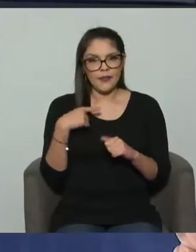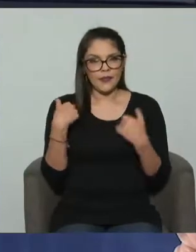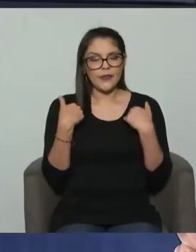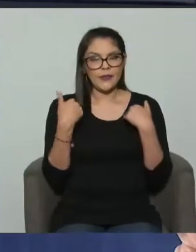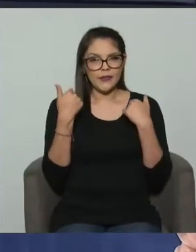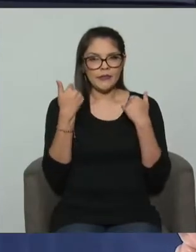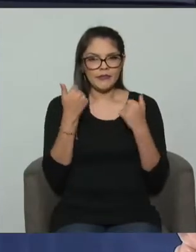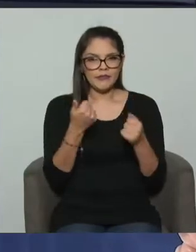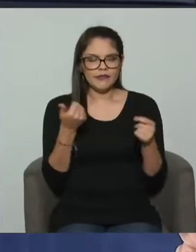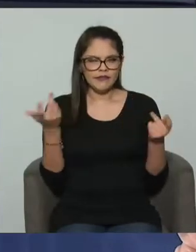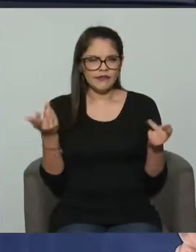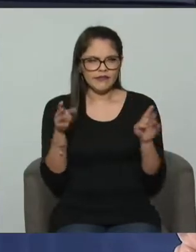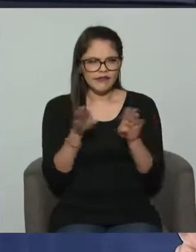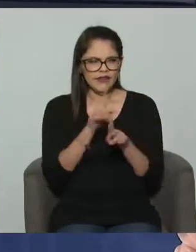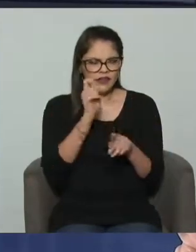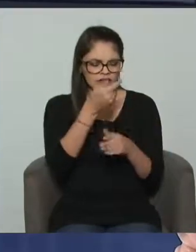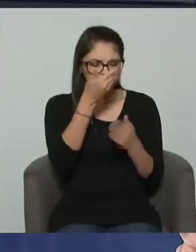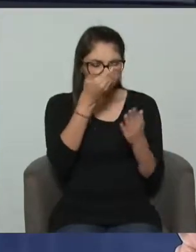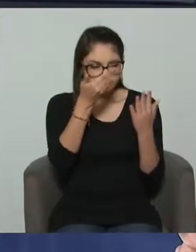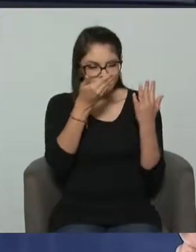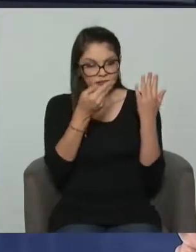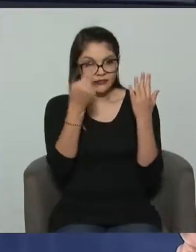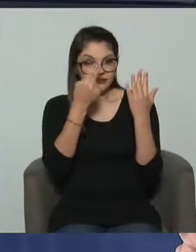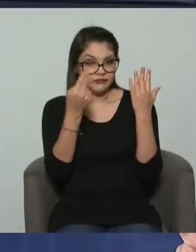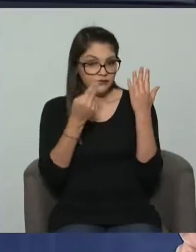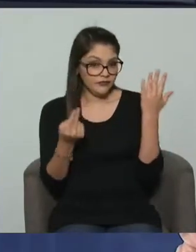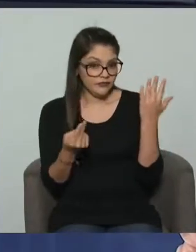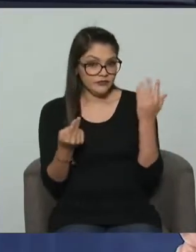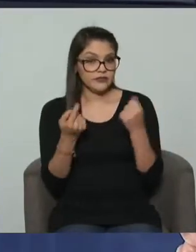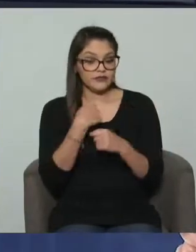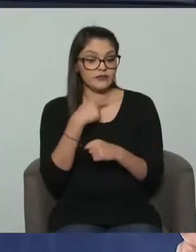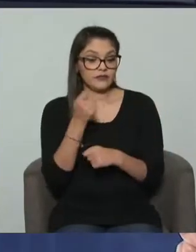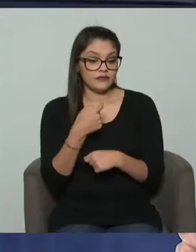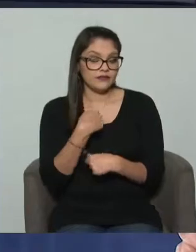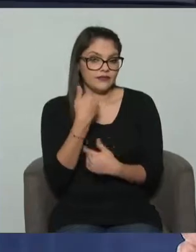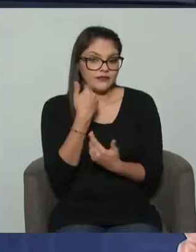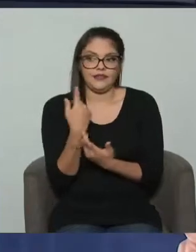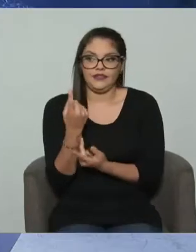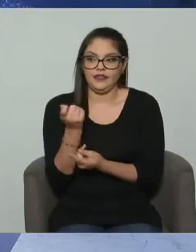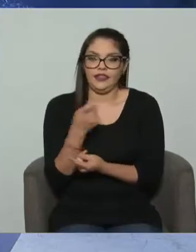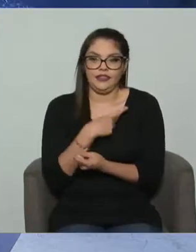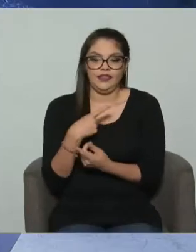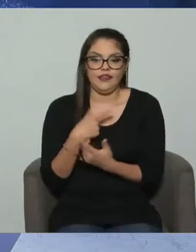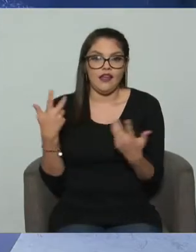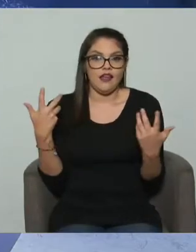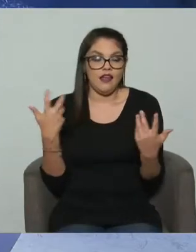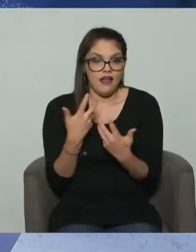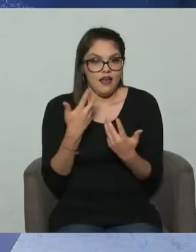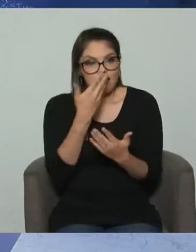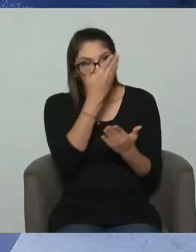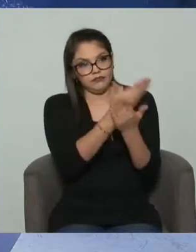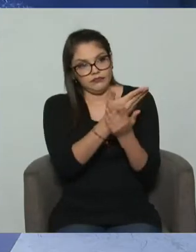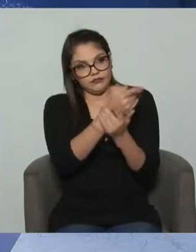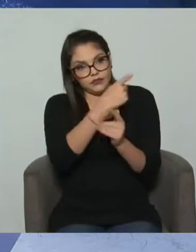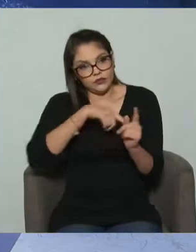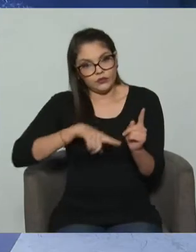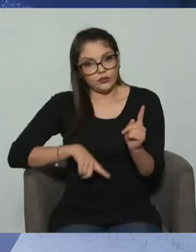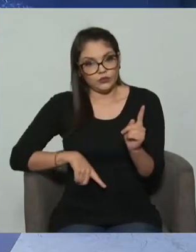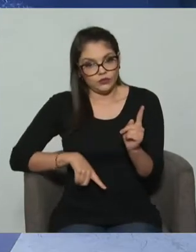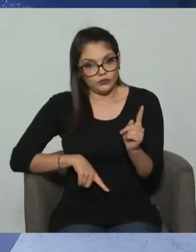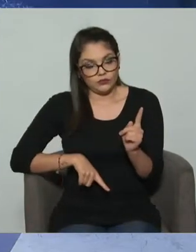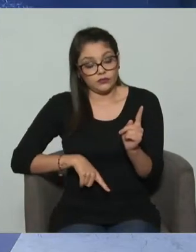vista lo que están como requiriendo, ¿no? Entonces, lo que queremos y nosotros lo que estamos esperando y lo que estamos demandando al Estado mexicano es que en ese